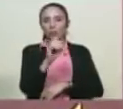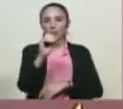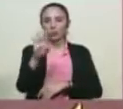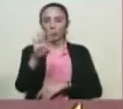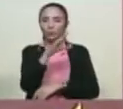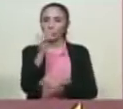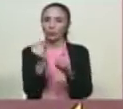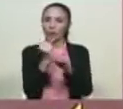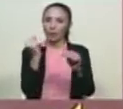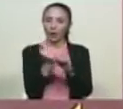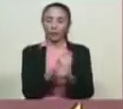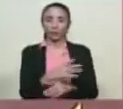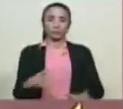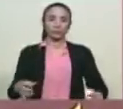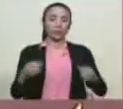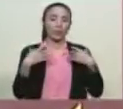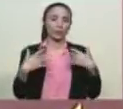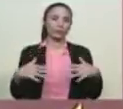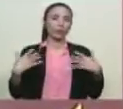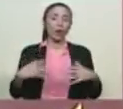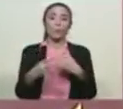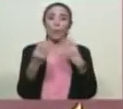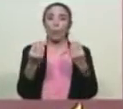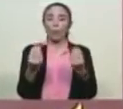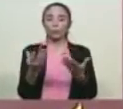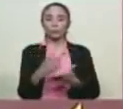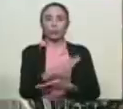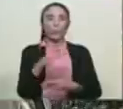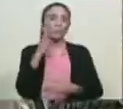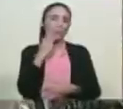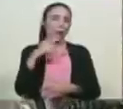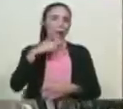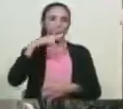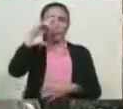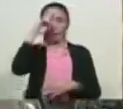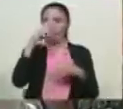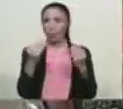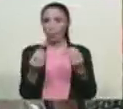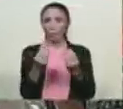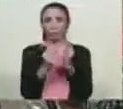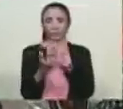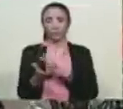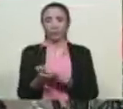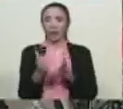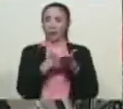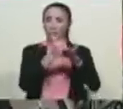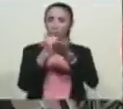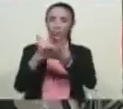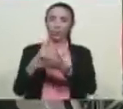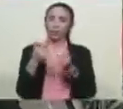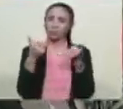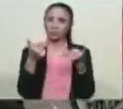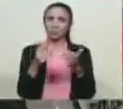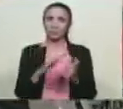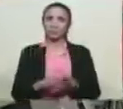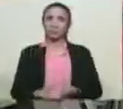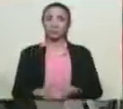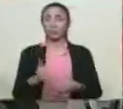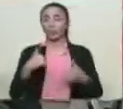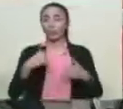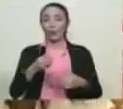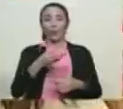1.032.104 trabajadores, una guara, más de 1 millón de padres y madres de familia. ¡Qué belleza, vale! Me